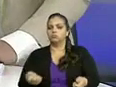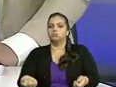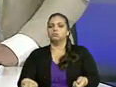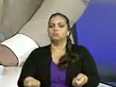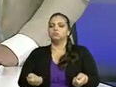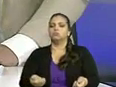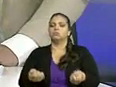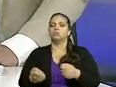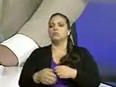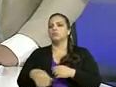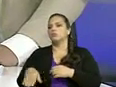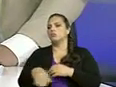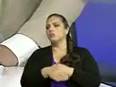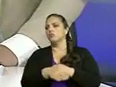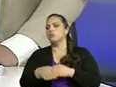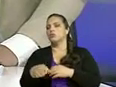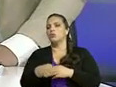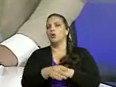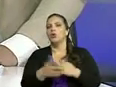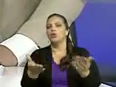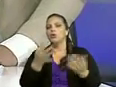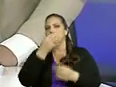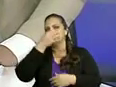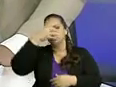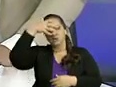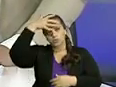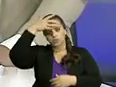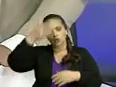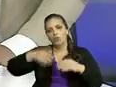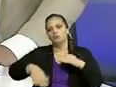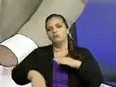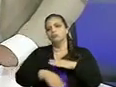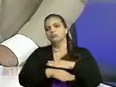kilómetro 9 de la vía Santo Domingo a Loja. Veamos.